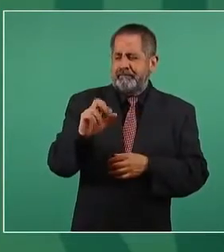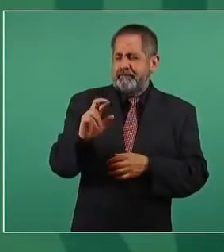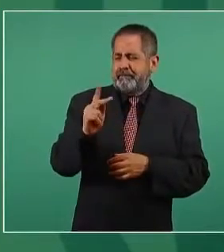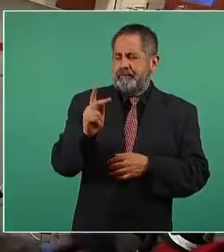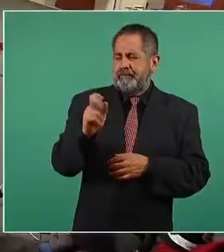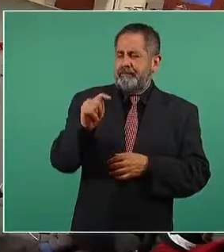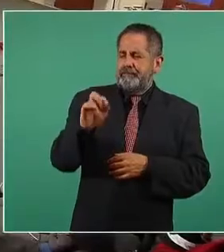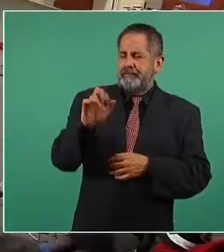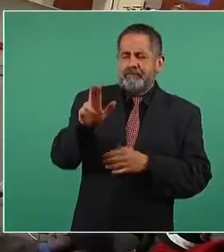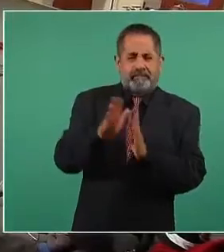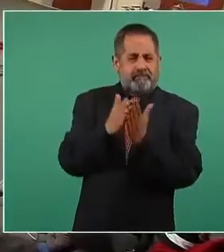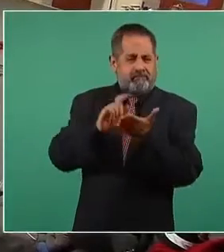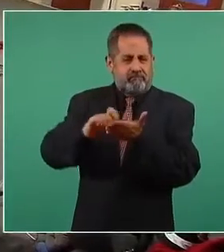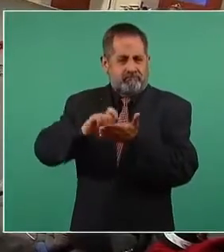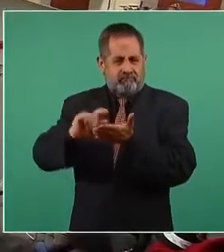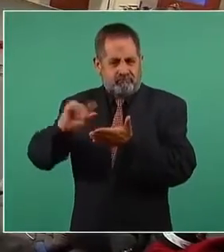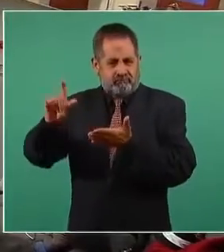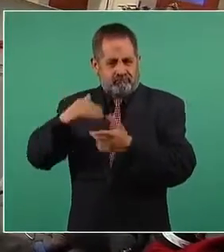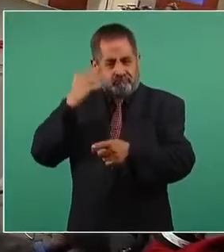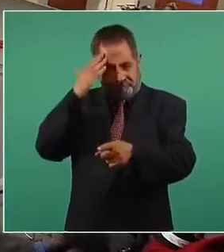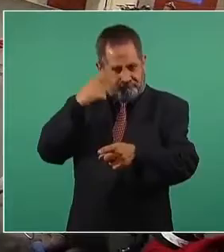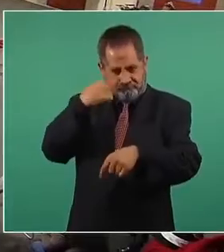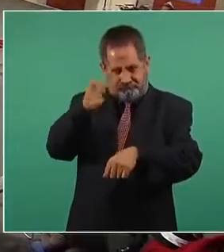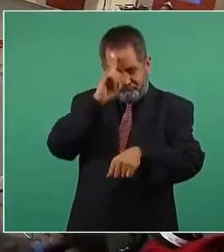recomiendo, de cómo